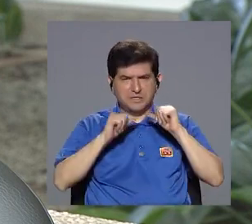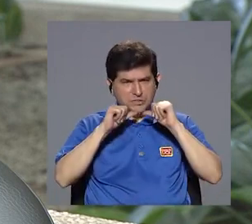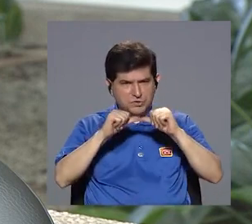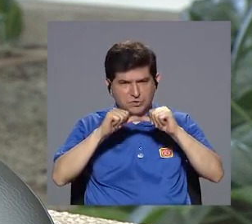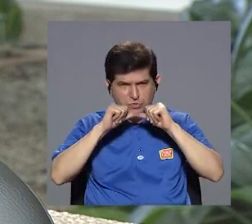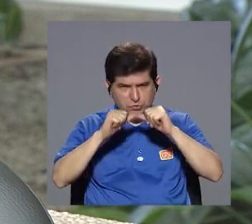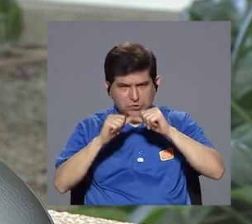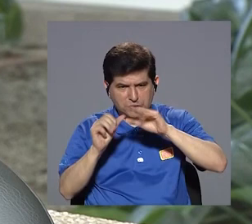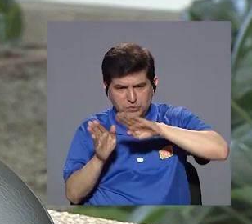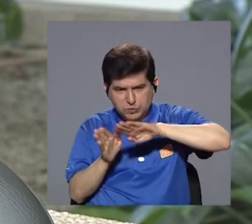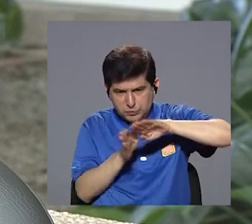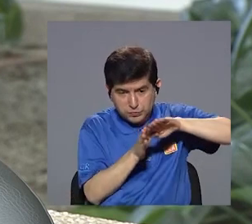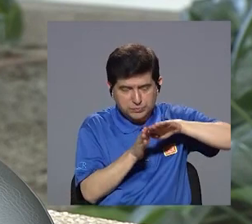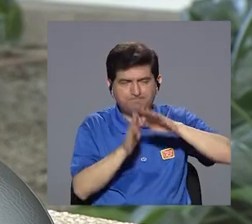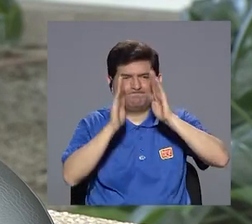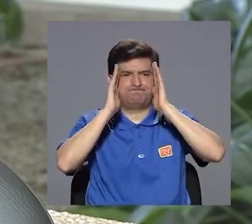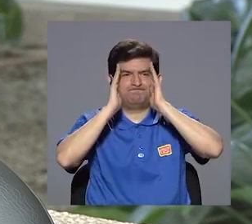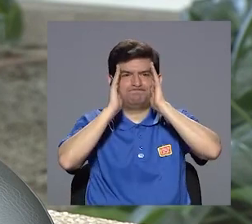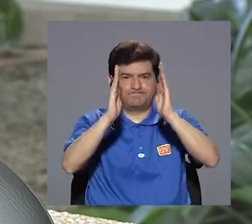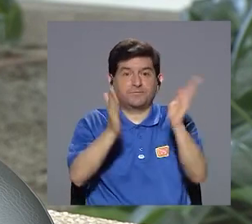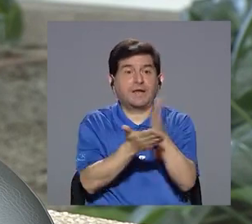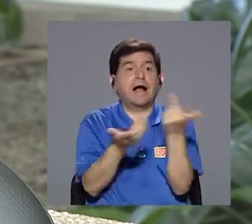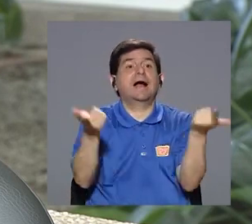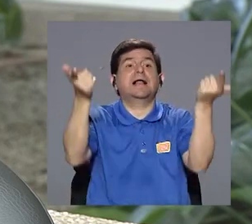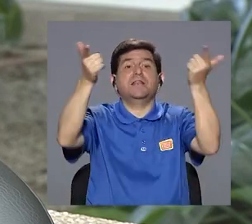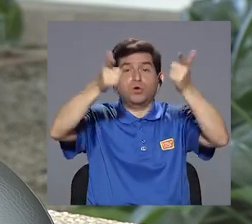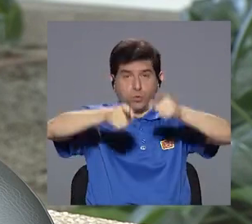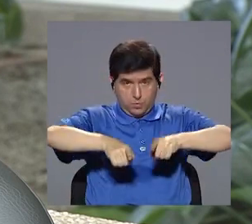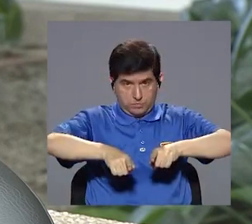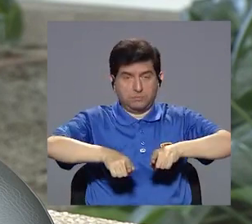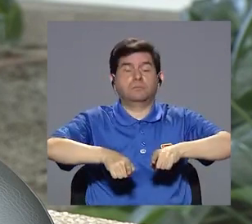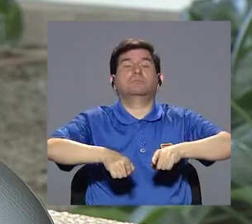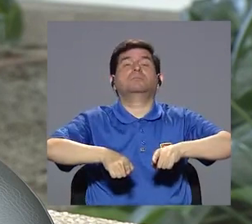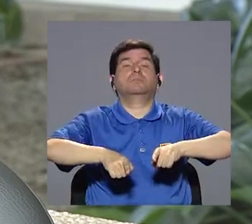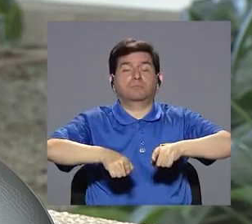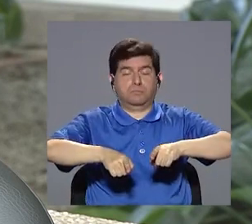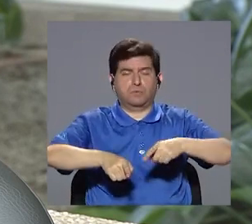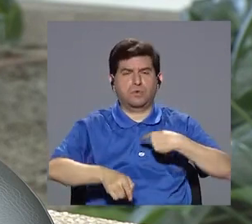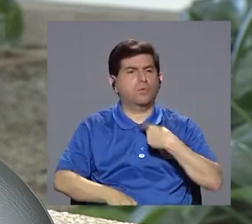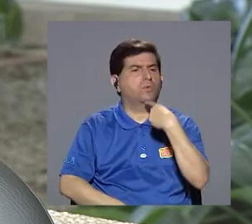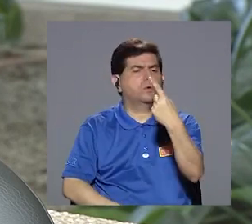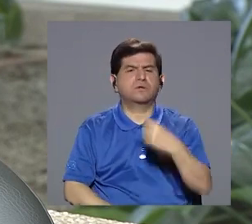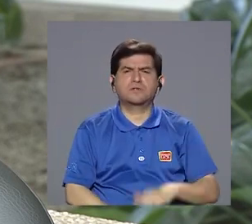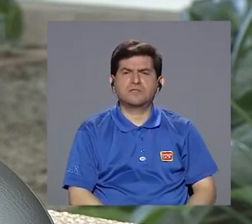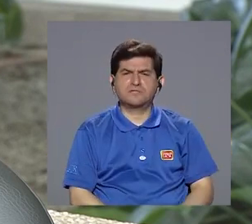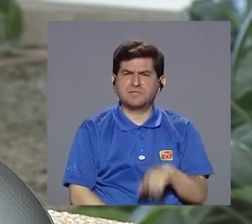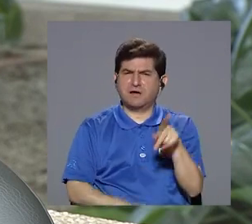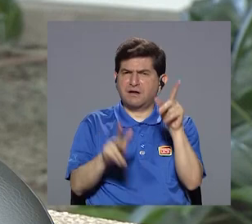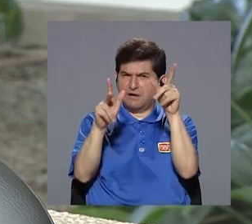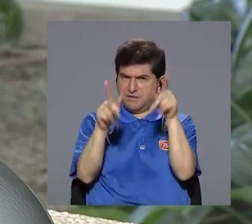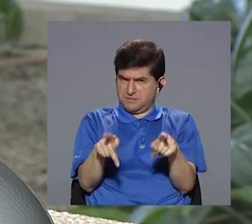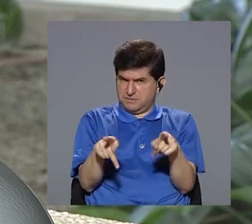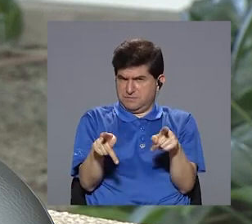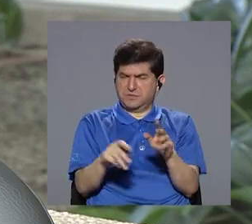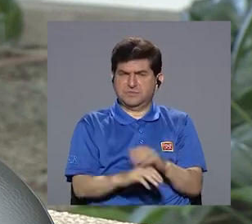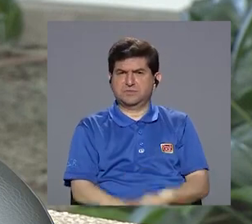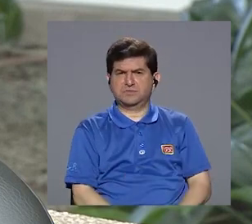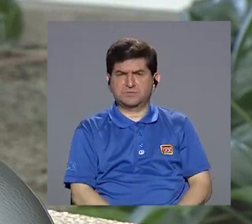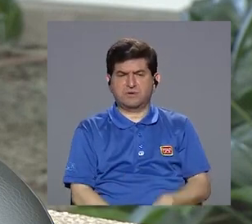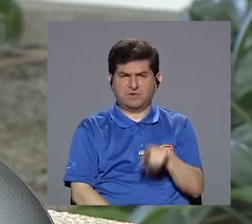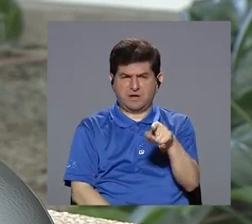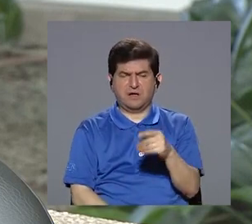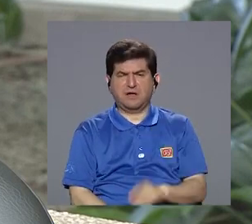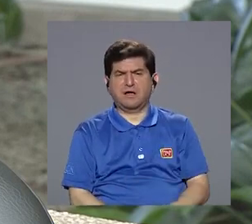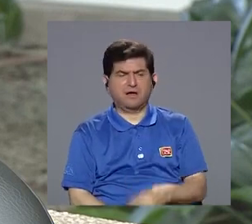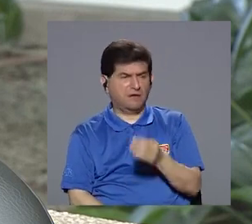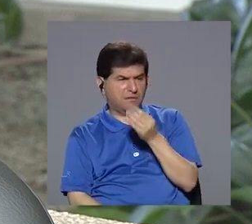manera sistemática, es un llamado de atención, algo está sucediendo. Uh-huh, entonces uh-huh. Ahí es cuando uno dice, bueno, esta persona